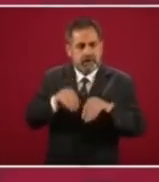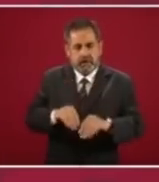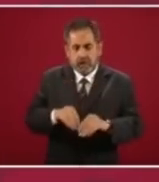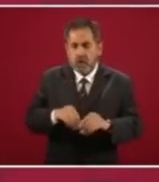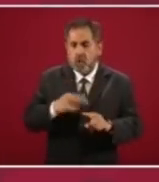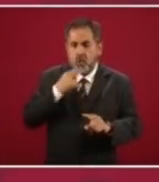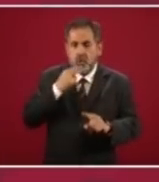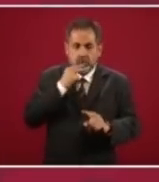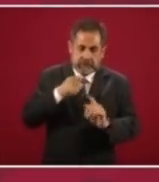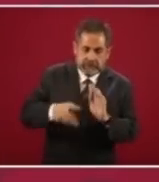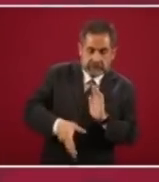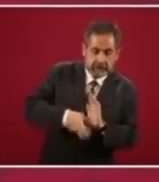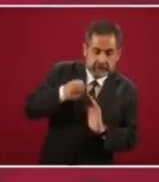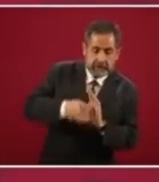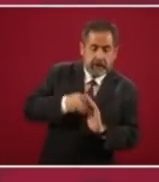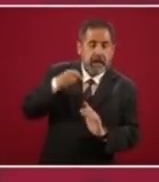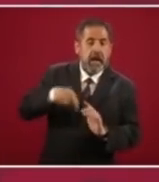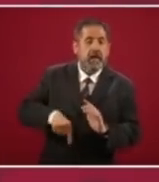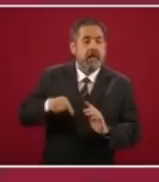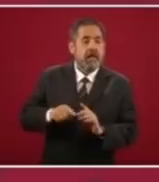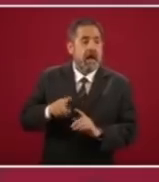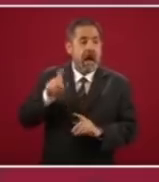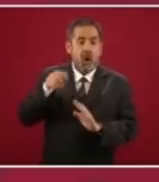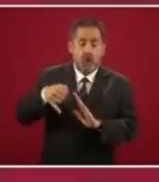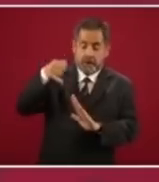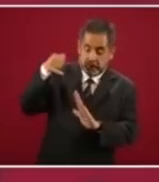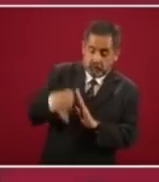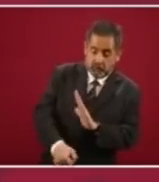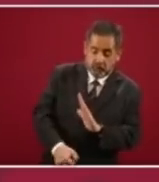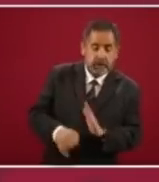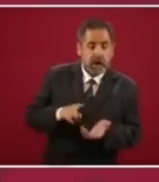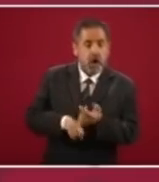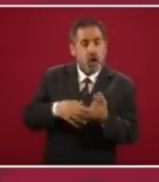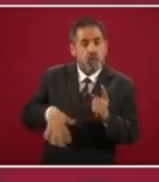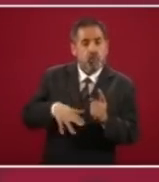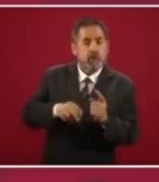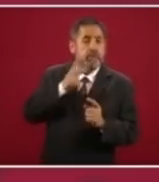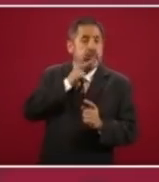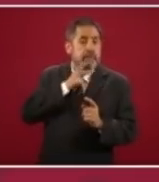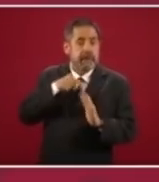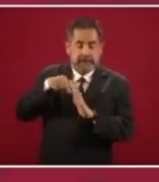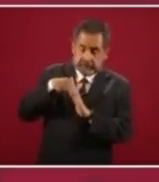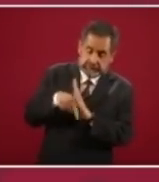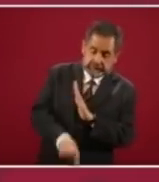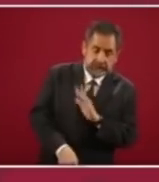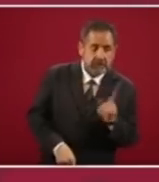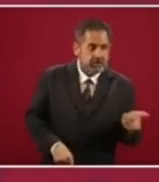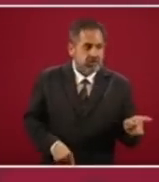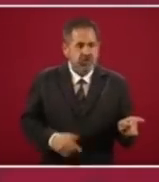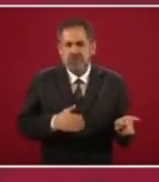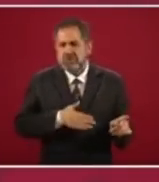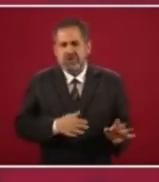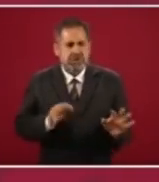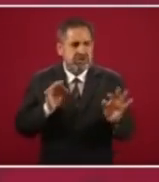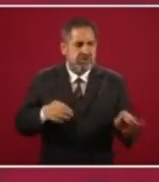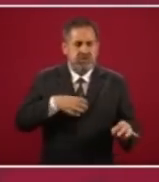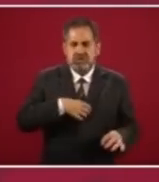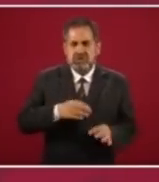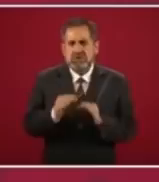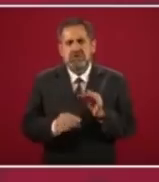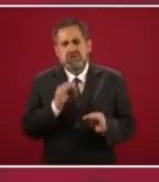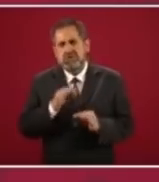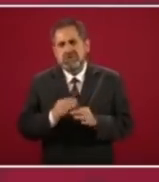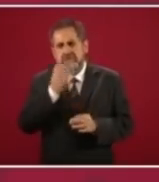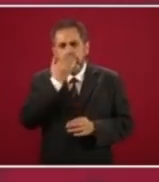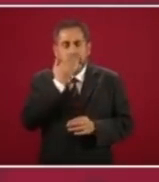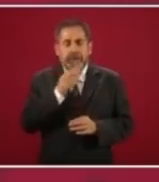explotar petróleo en aguas profundas. satisfecho, contento